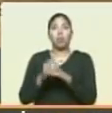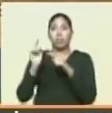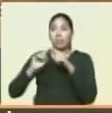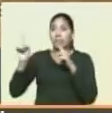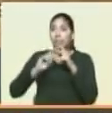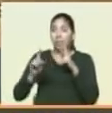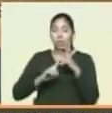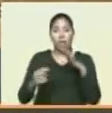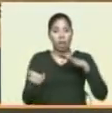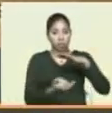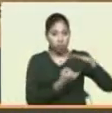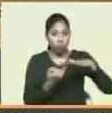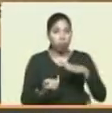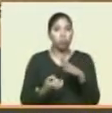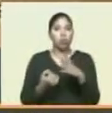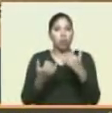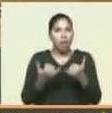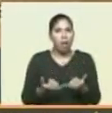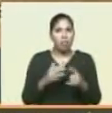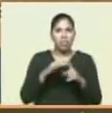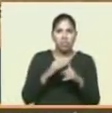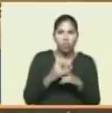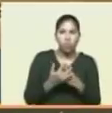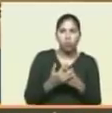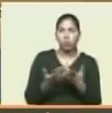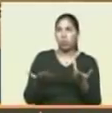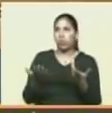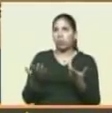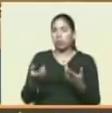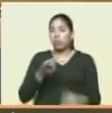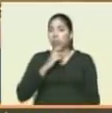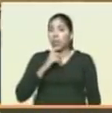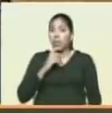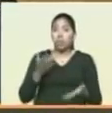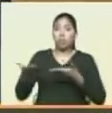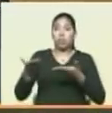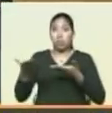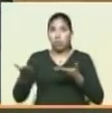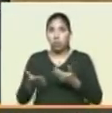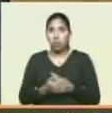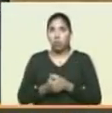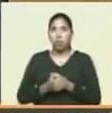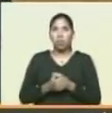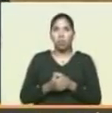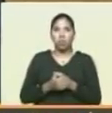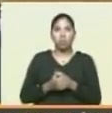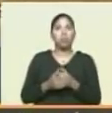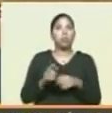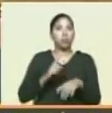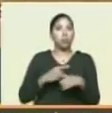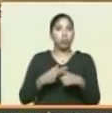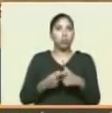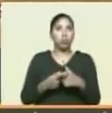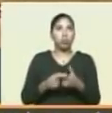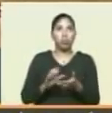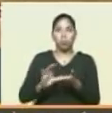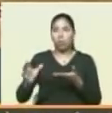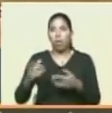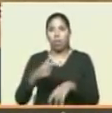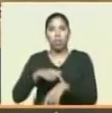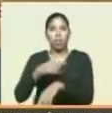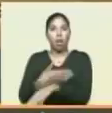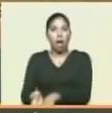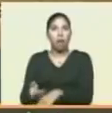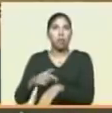nos permiten atender de manera adecuada. Por eso llega el insumo tarde, por eso a veces no llega porque no se